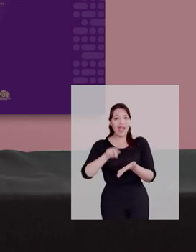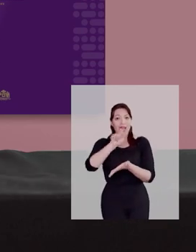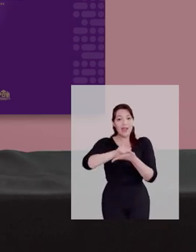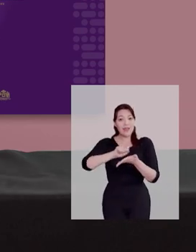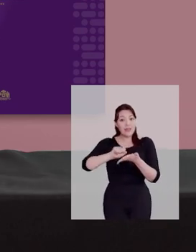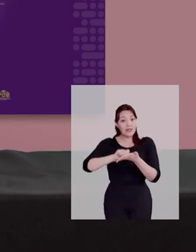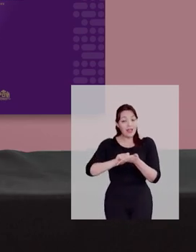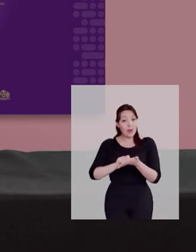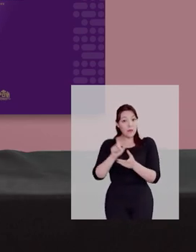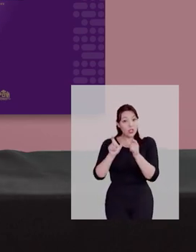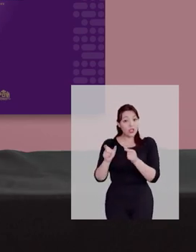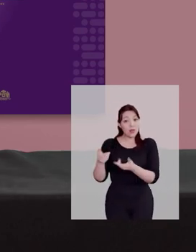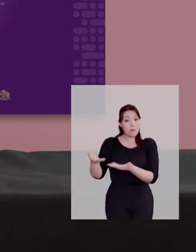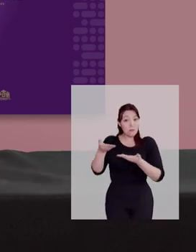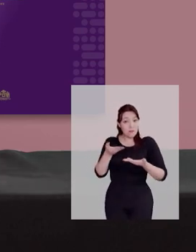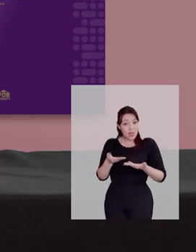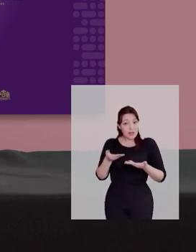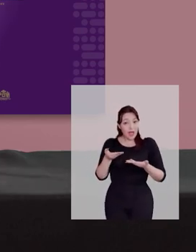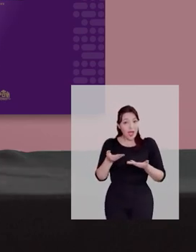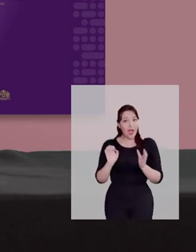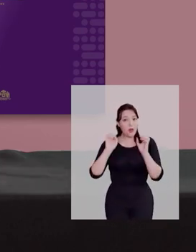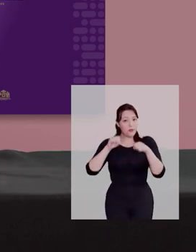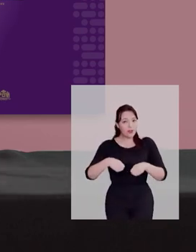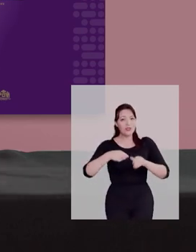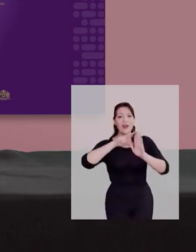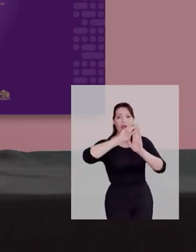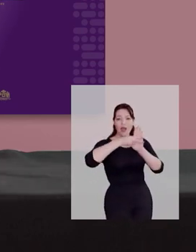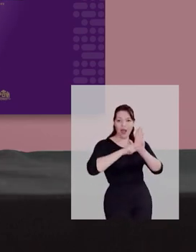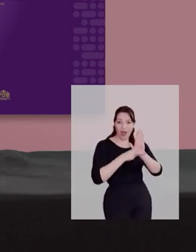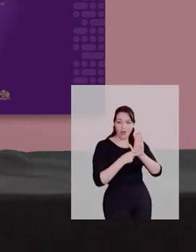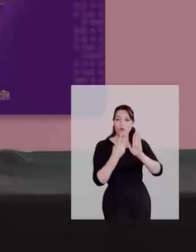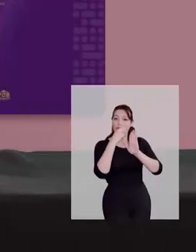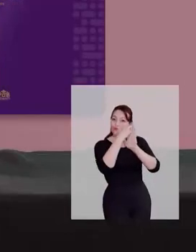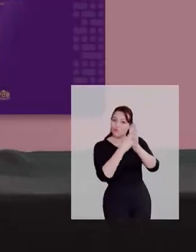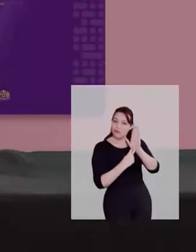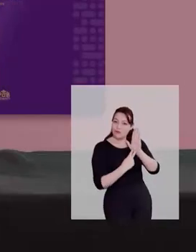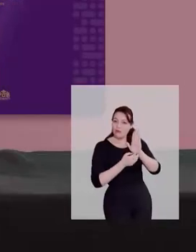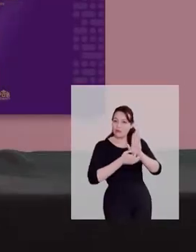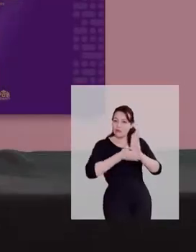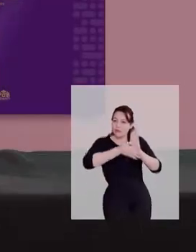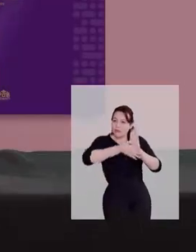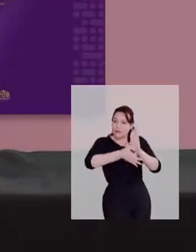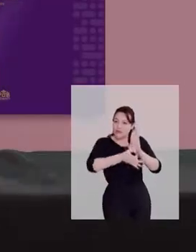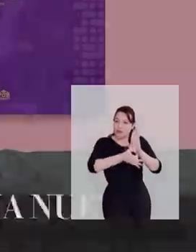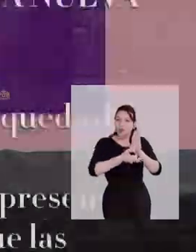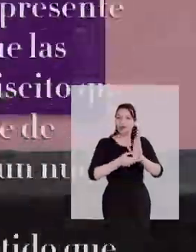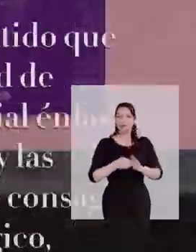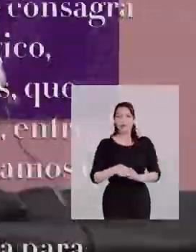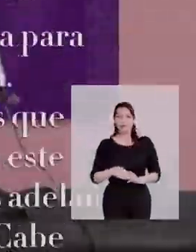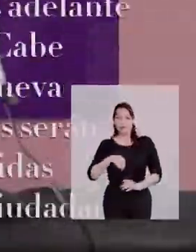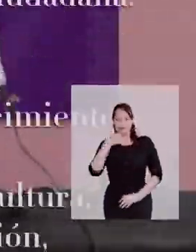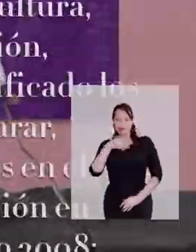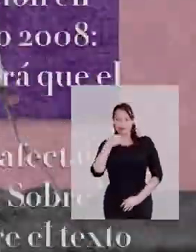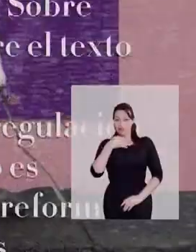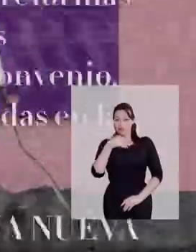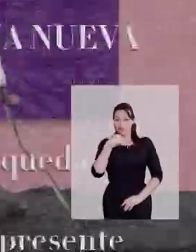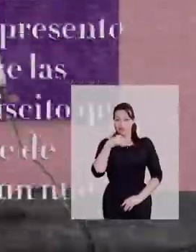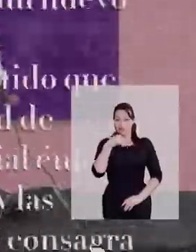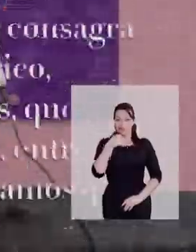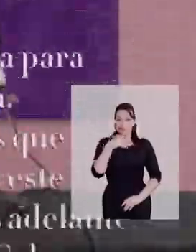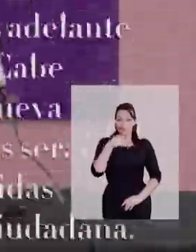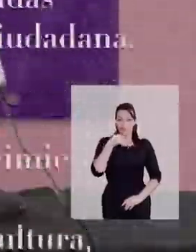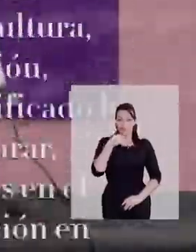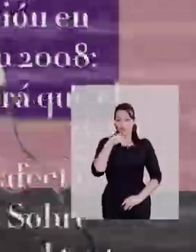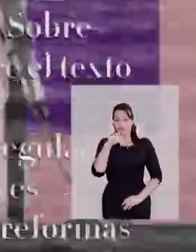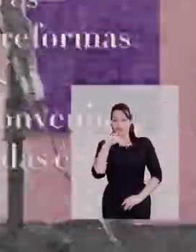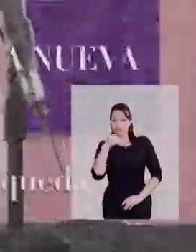por quienes invitan a aprobar sobre los cambios que habría que hacer. Procedo a leer. Propuesta de reforma. En cada plebiscito que aprueba o rechaza el proyecto de la nueva constitución,